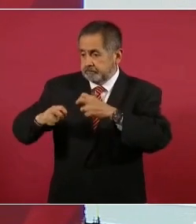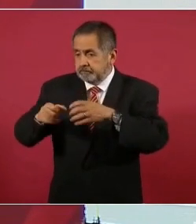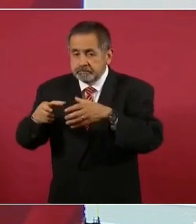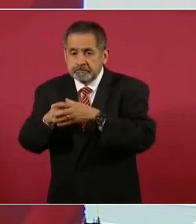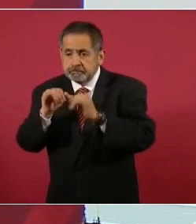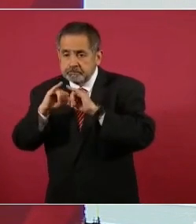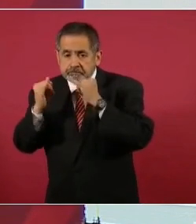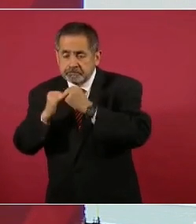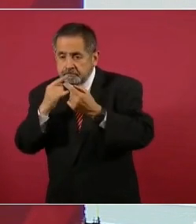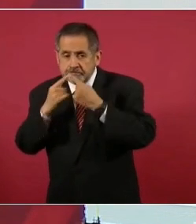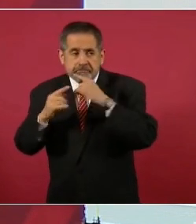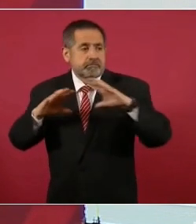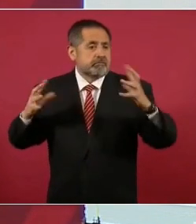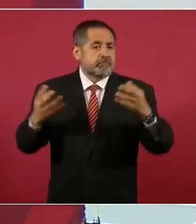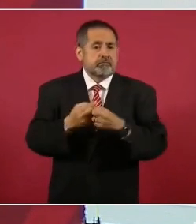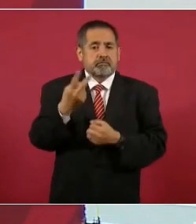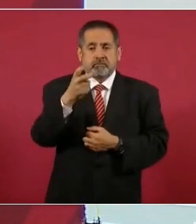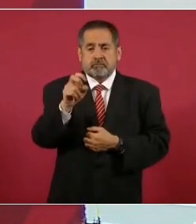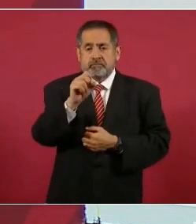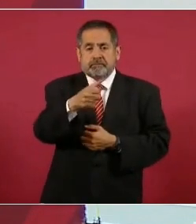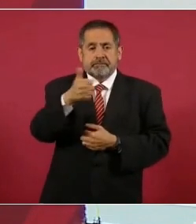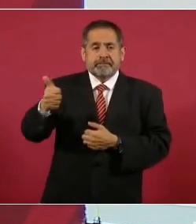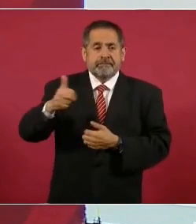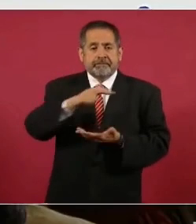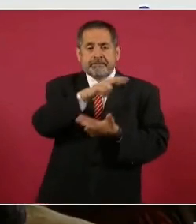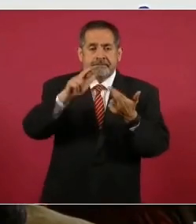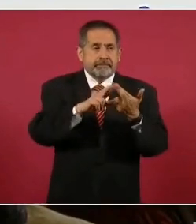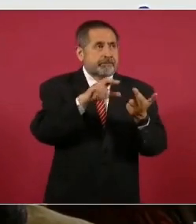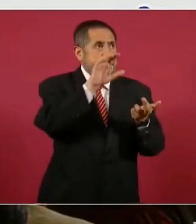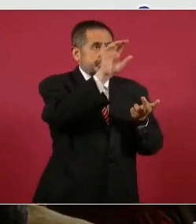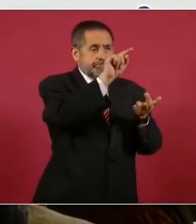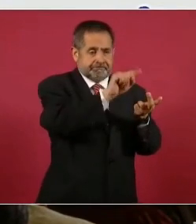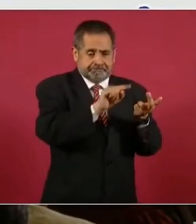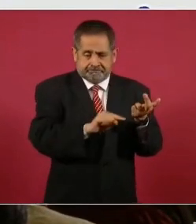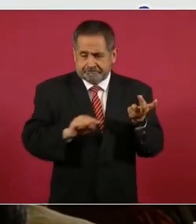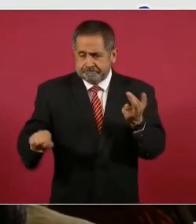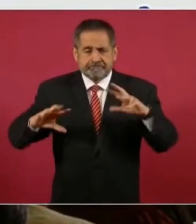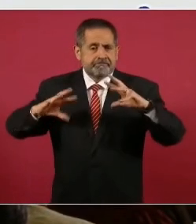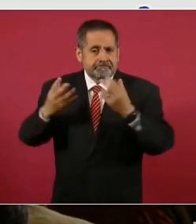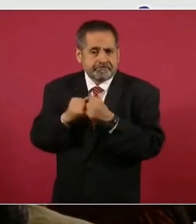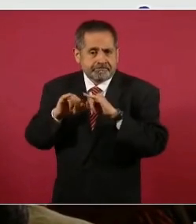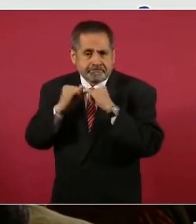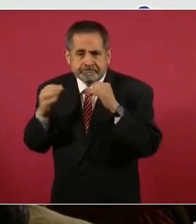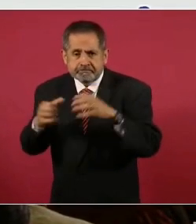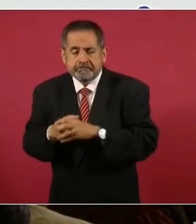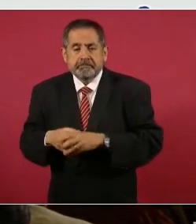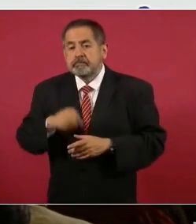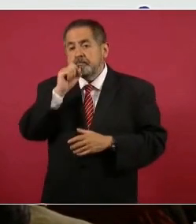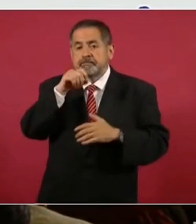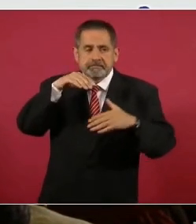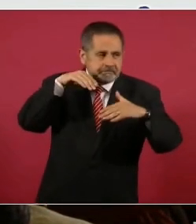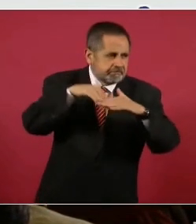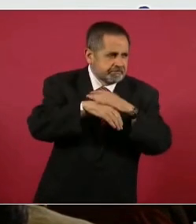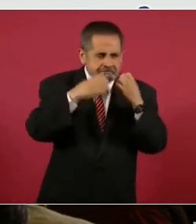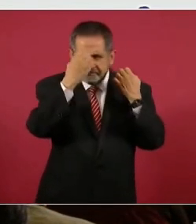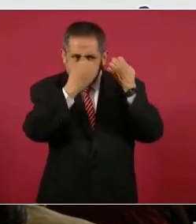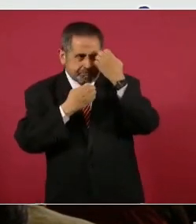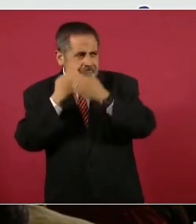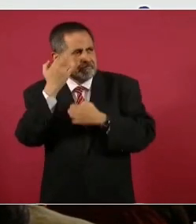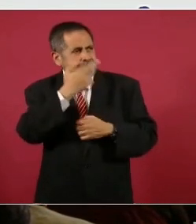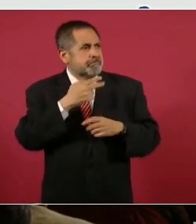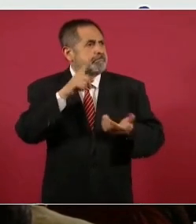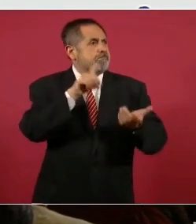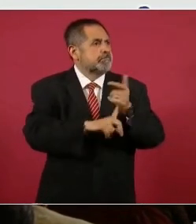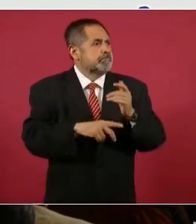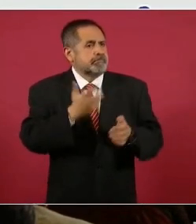266 mesas regionales y la verificación de giros negros así como centros de rehabilitación